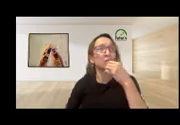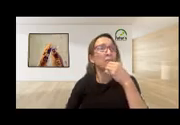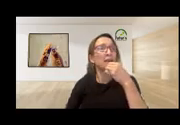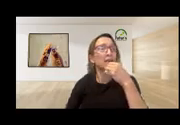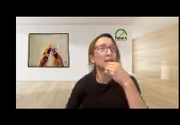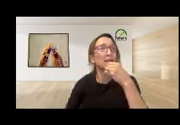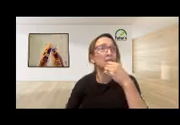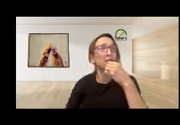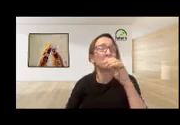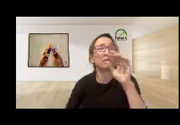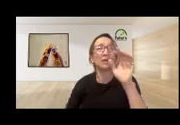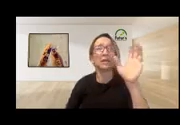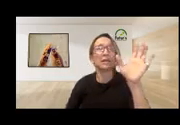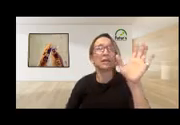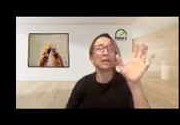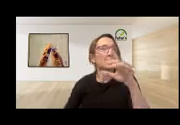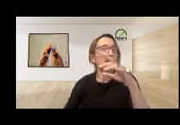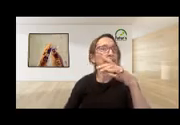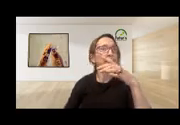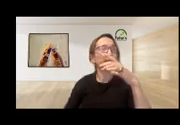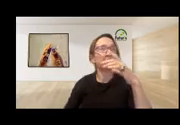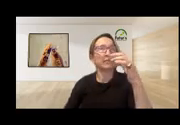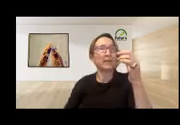que hizo Guillermo Alvarado en La Nación,